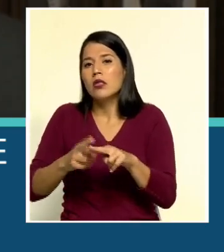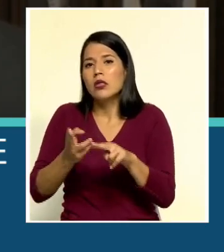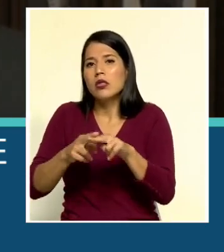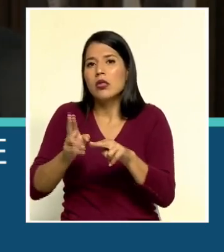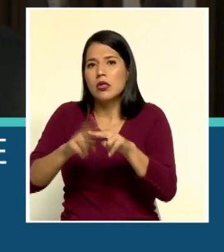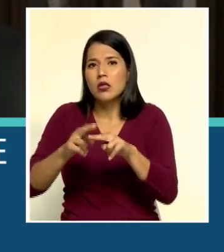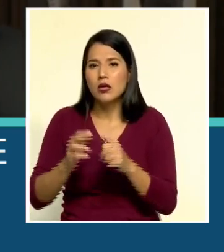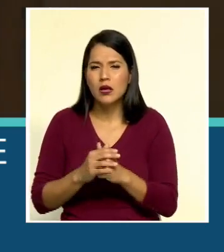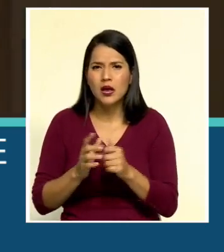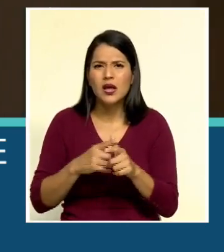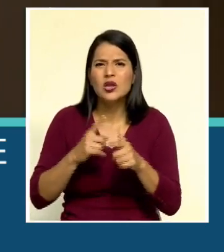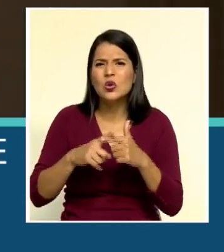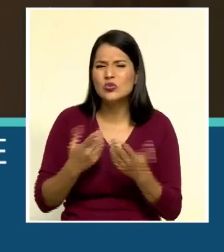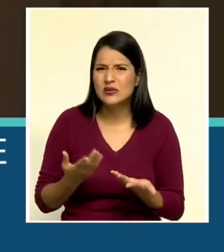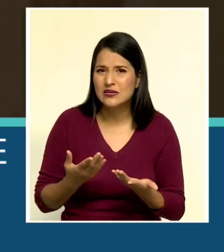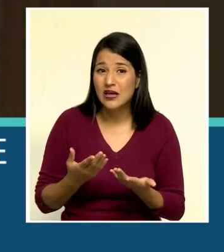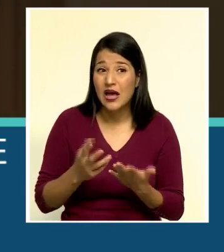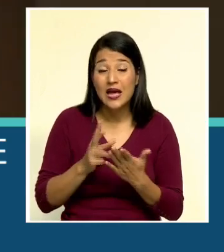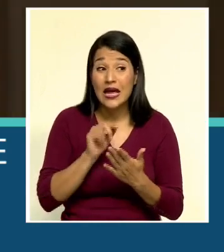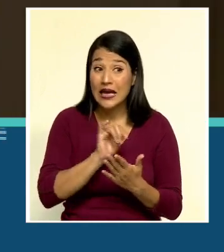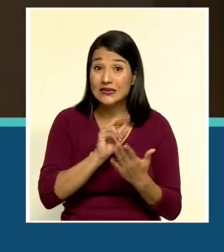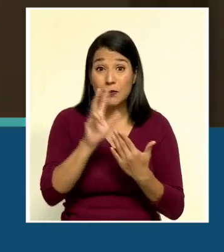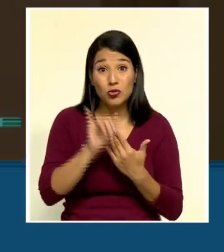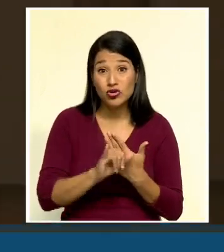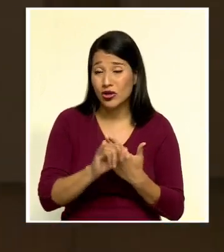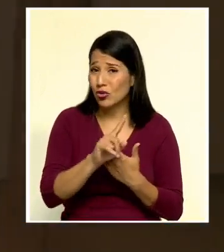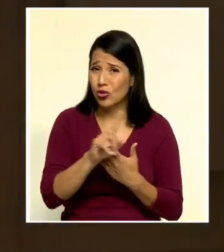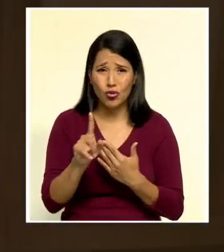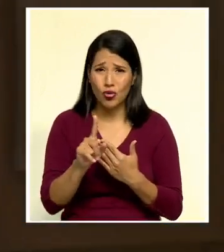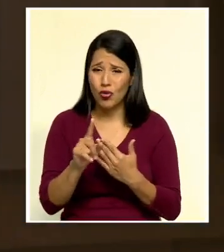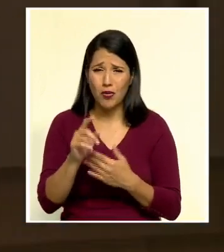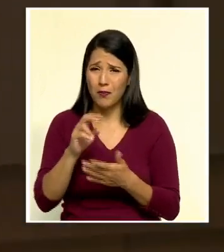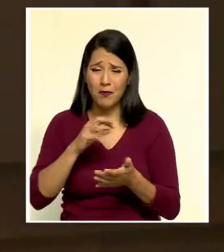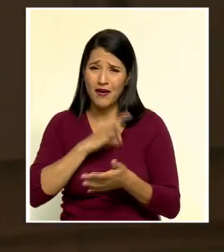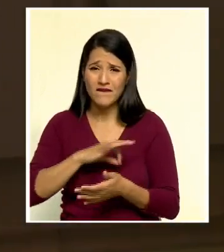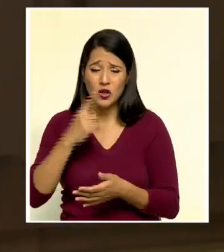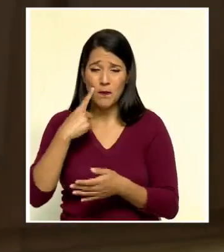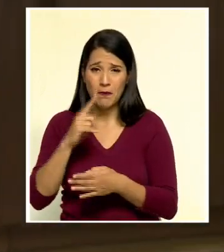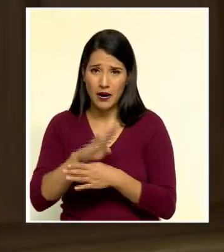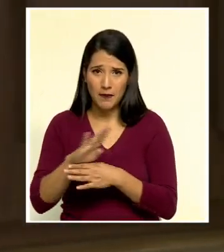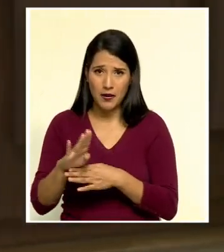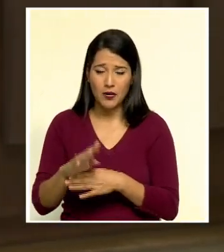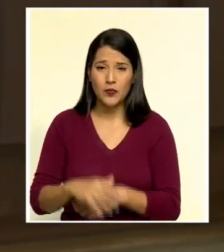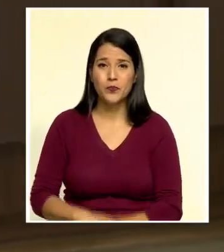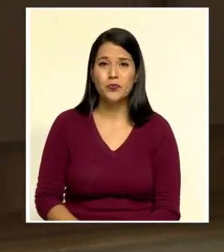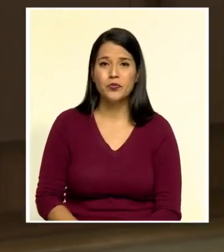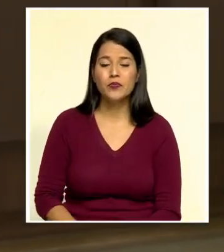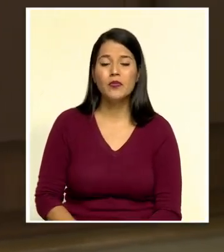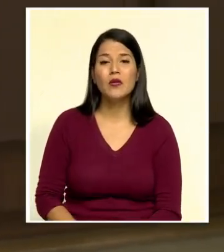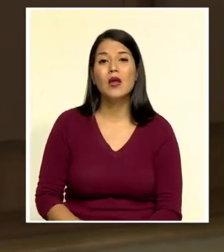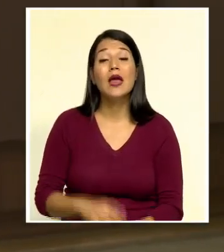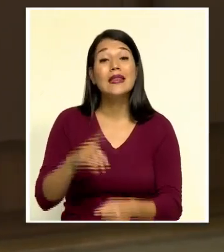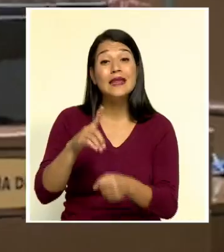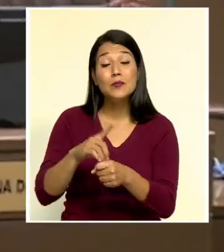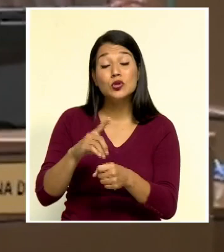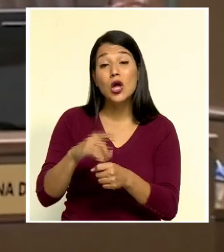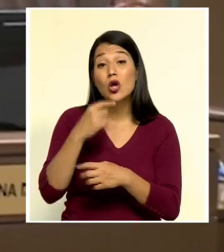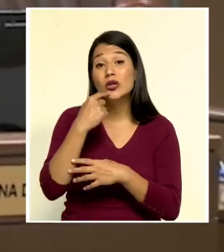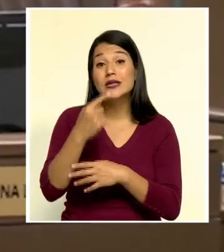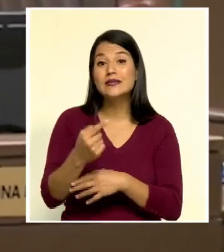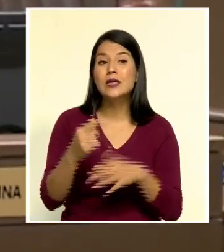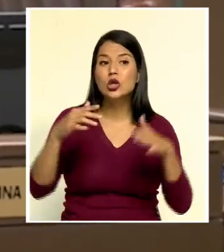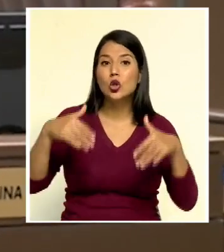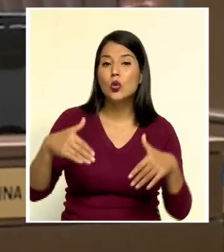es a favor de la banca. La propuesta de Nicolás es respaldada por los demás legisladores de Liberación Nacional, aunque el diputado confesó que aún no